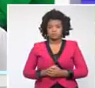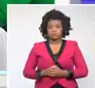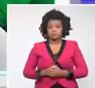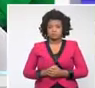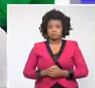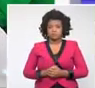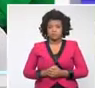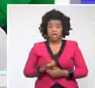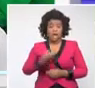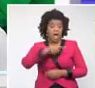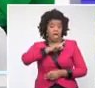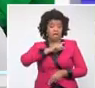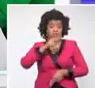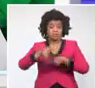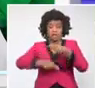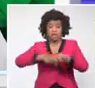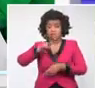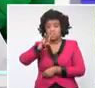ayer